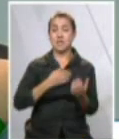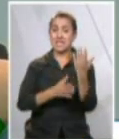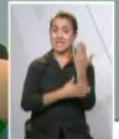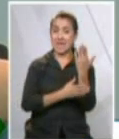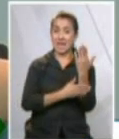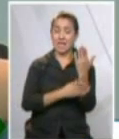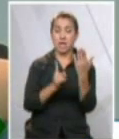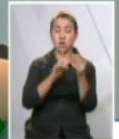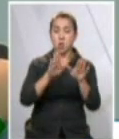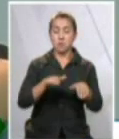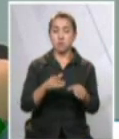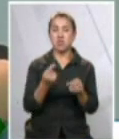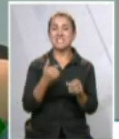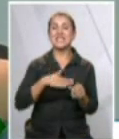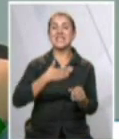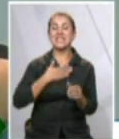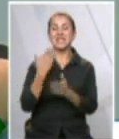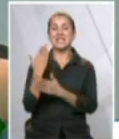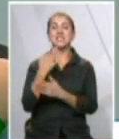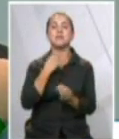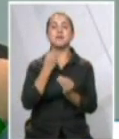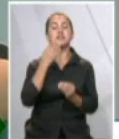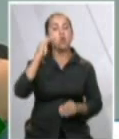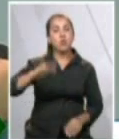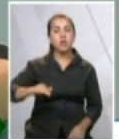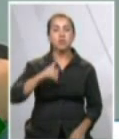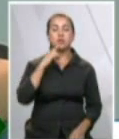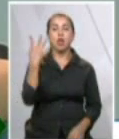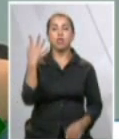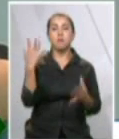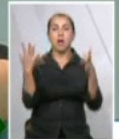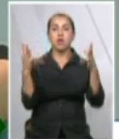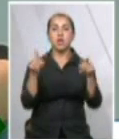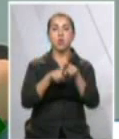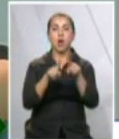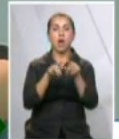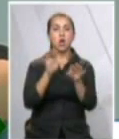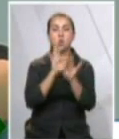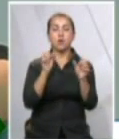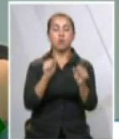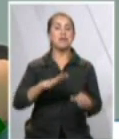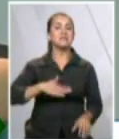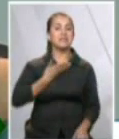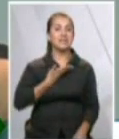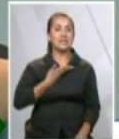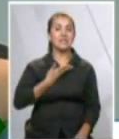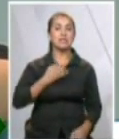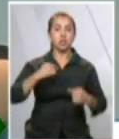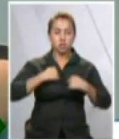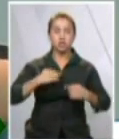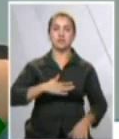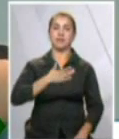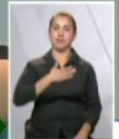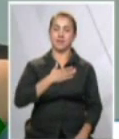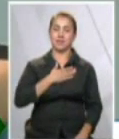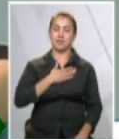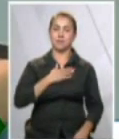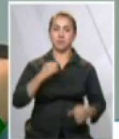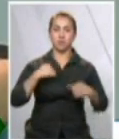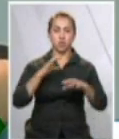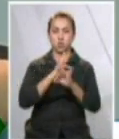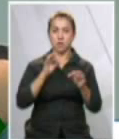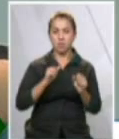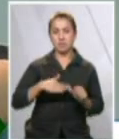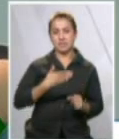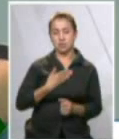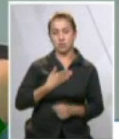y no con la mano derecha. Pero ¿qué pasa en un niño que, por ejemplo, tiene las dos manos iguales? Nunca va a poder sentir lo que yo sentí, y yo nunca voy a